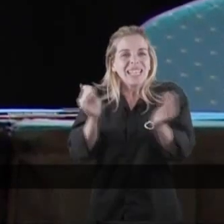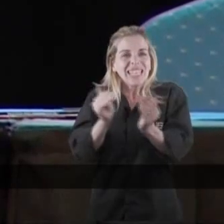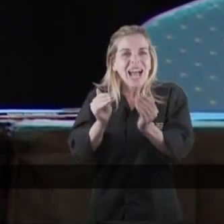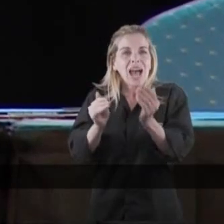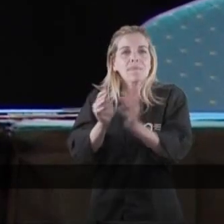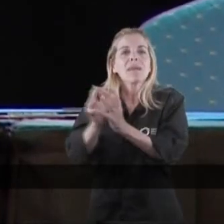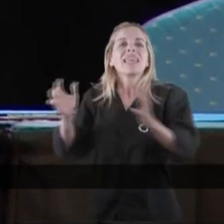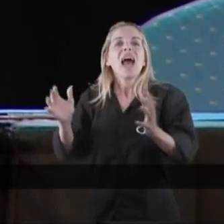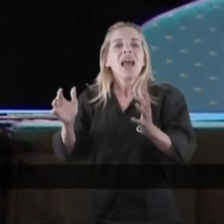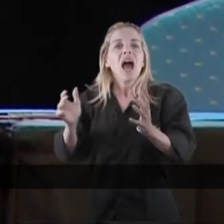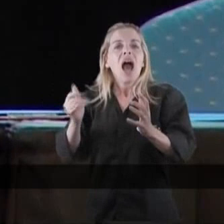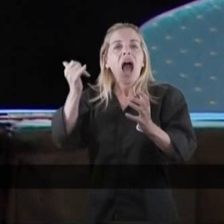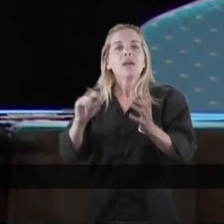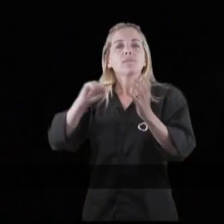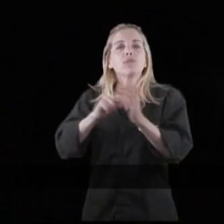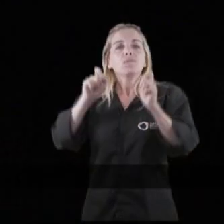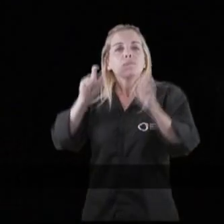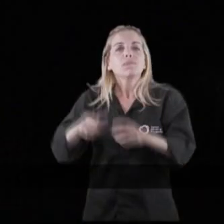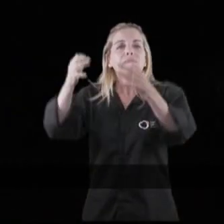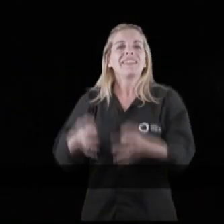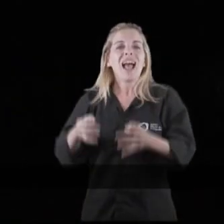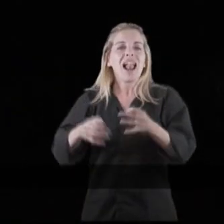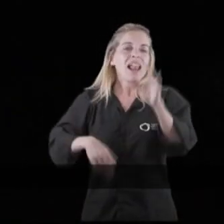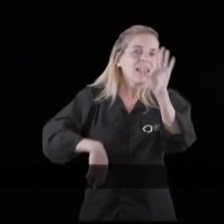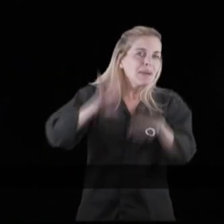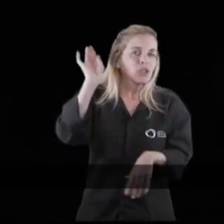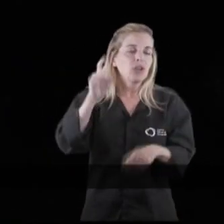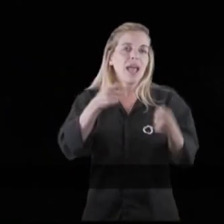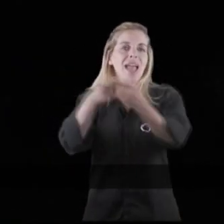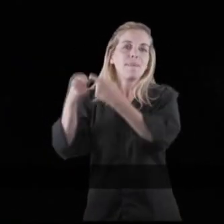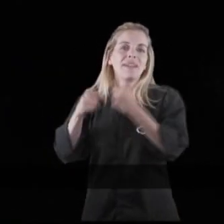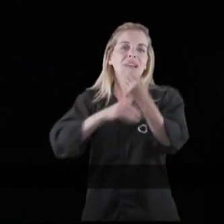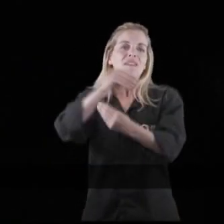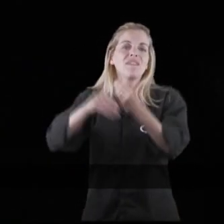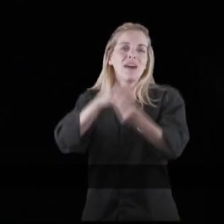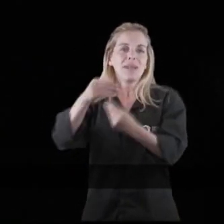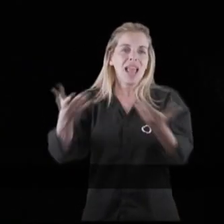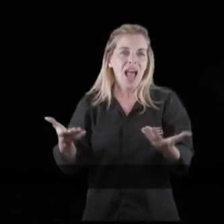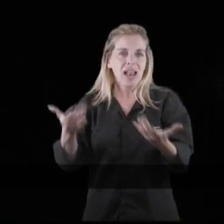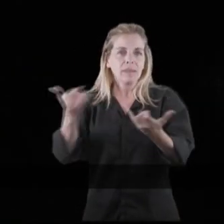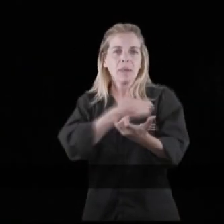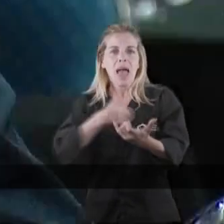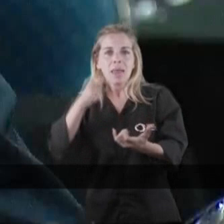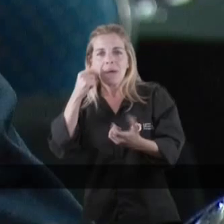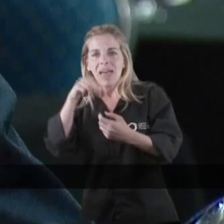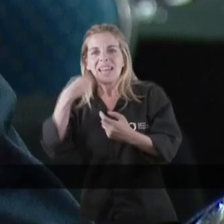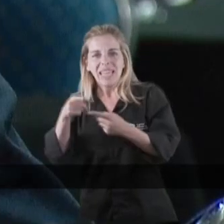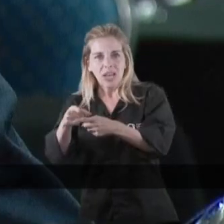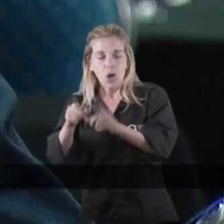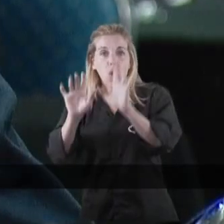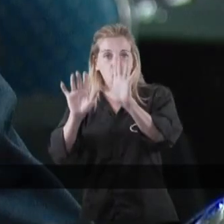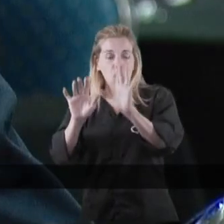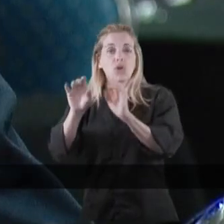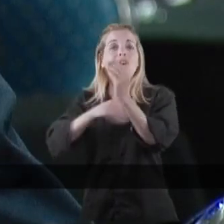condición singular. Son empresas generalmente familiares, Y la familia no es solamente